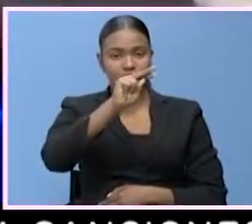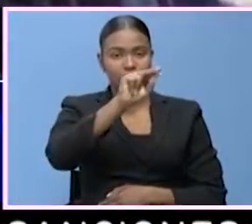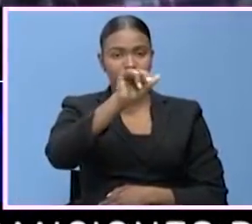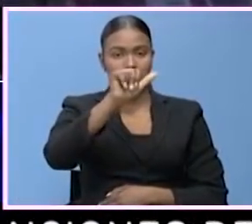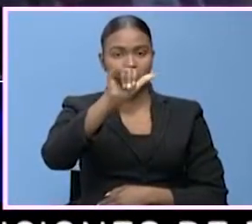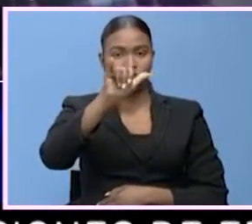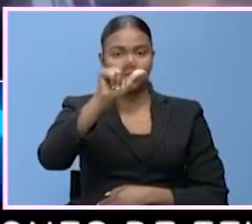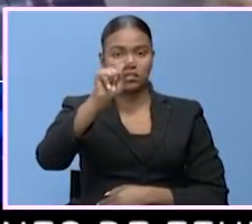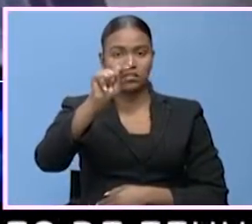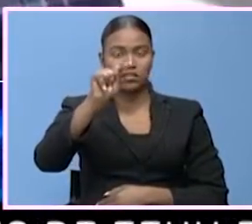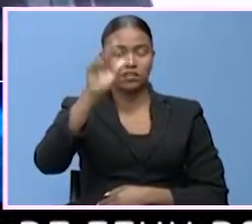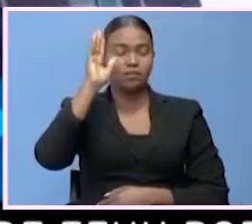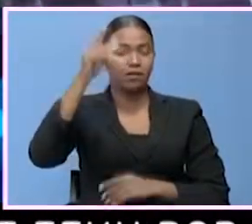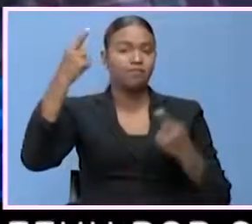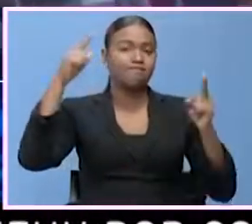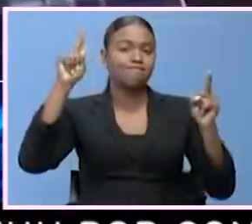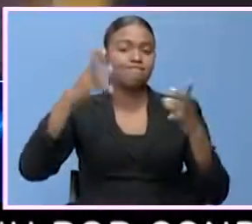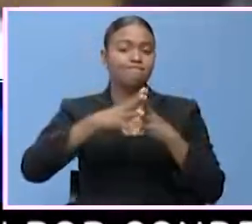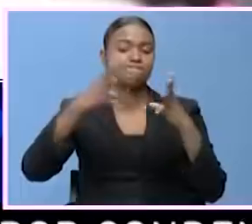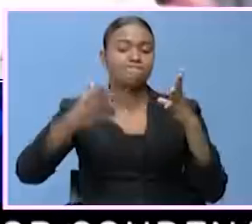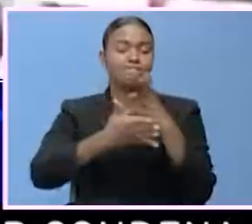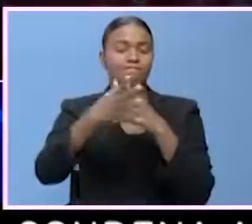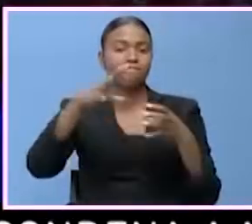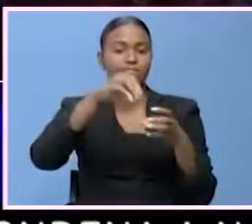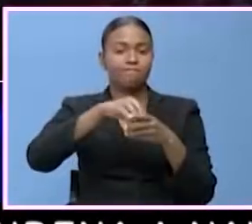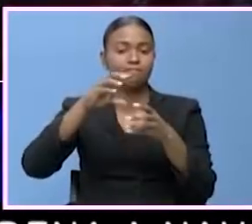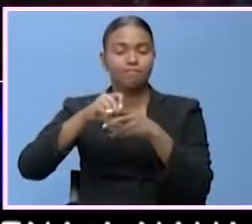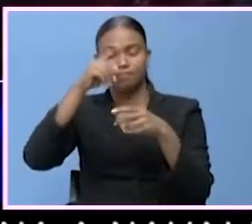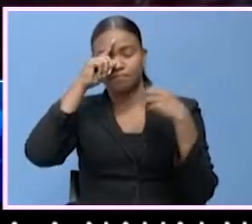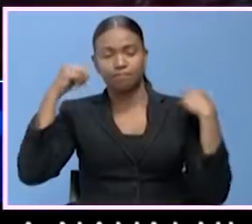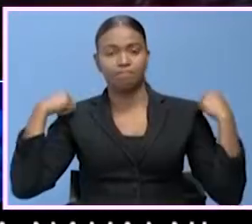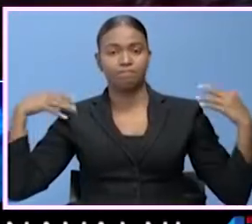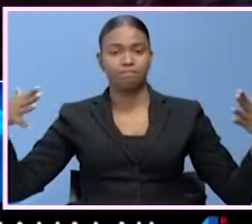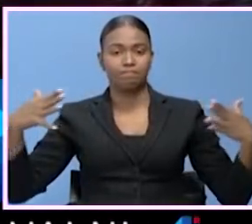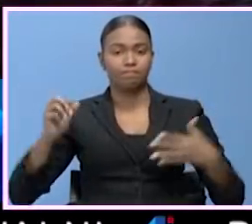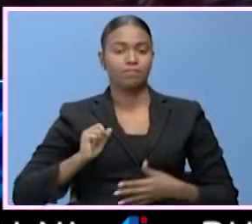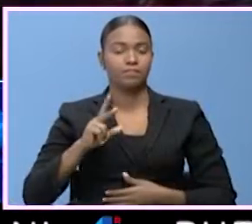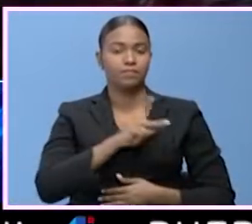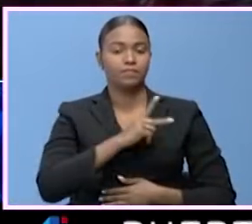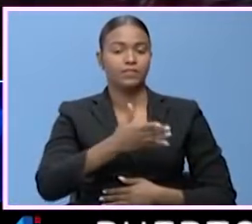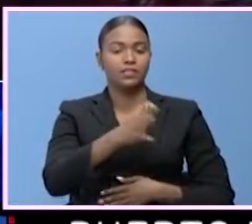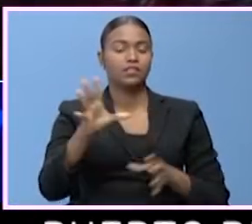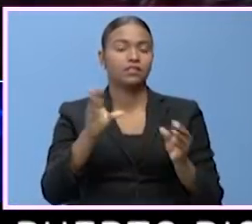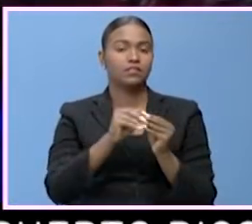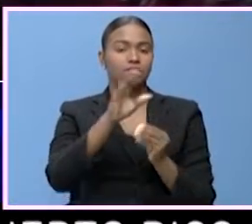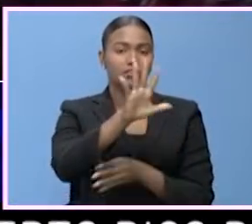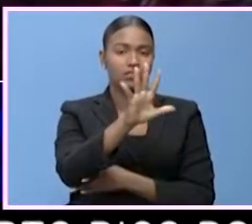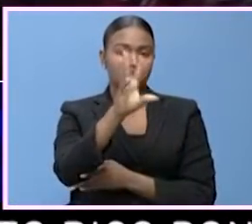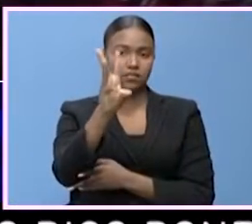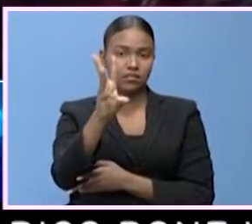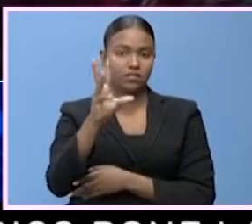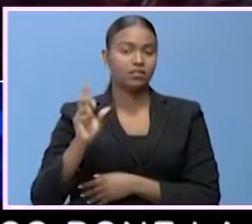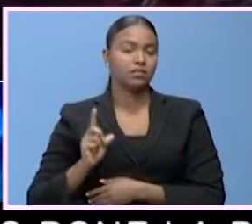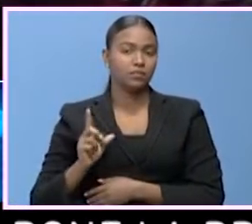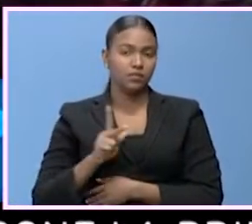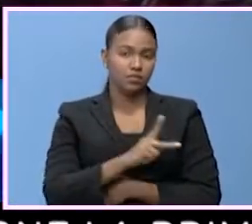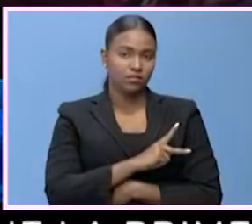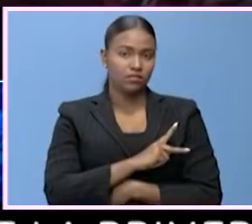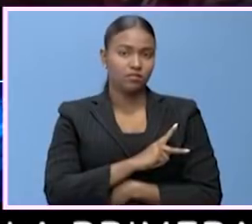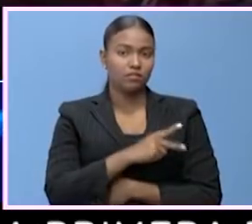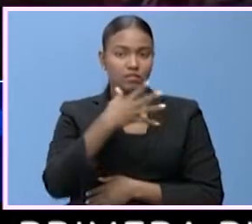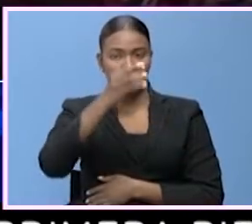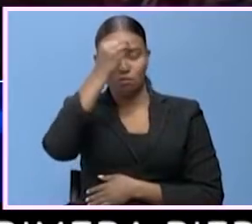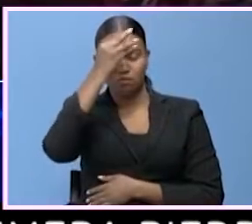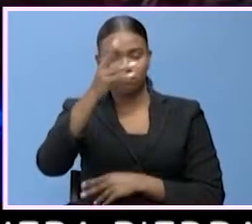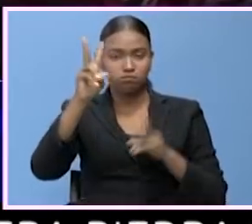Bukele, logrará la mayoría calificada en la Asamblea Legislativa, que son 56 diputados, según